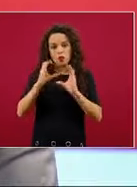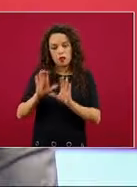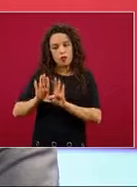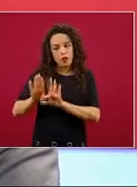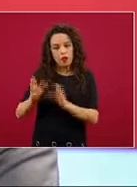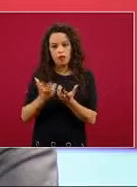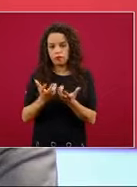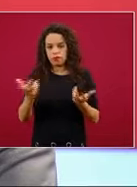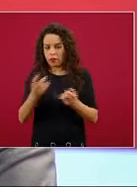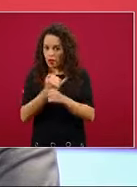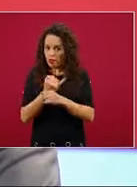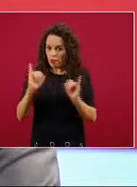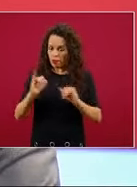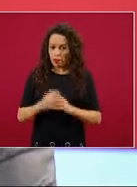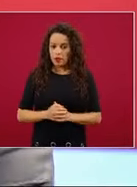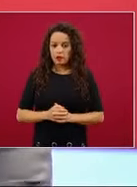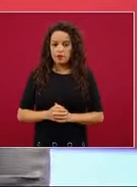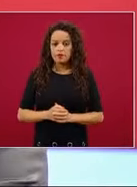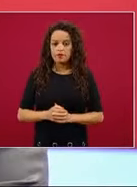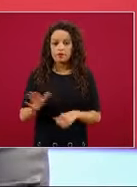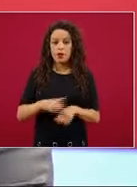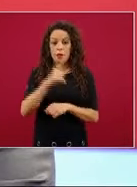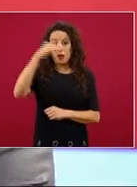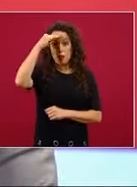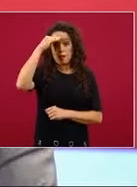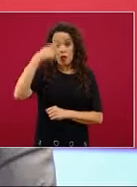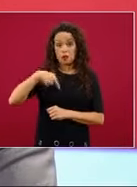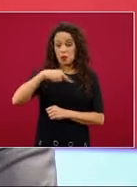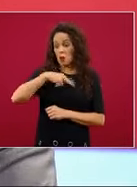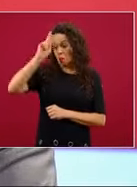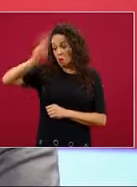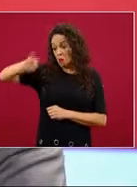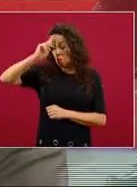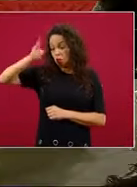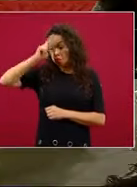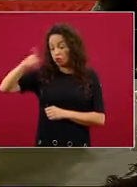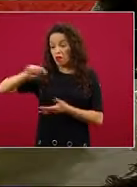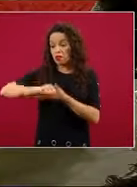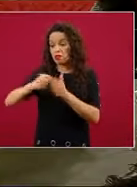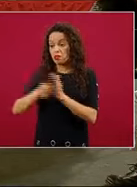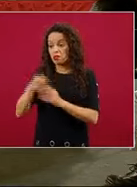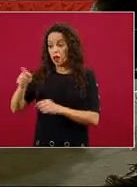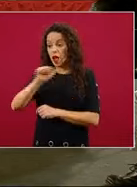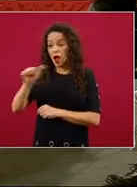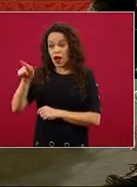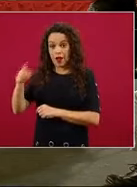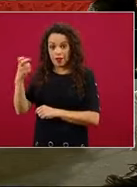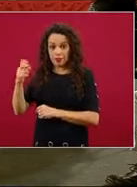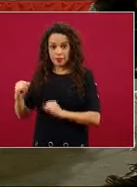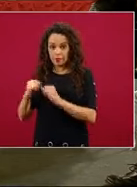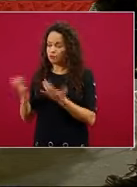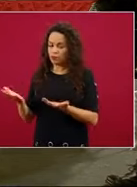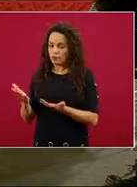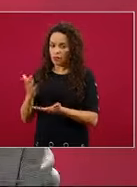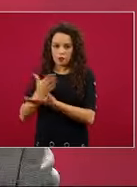las especulaciones que había de que íbamos a restringir la autonomía técnica de COFEPRIS. No es el caso, mantiene autonomía